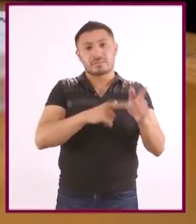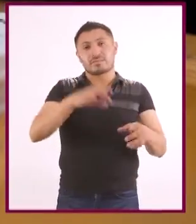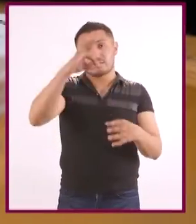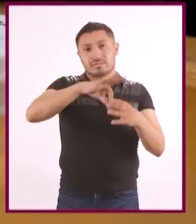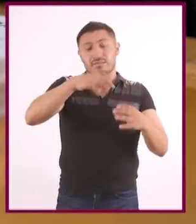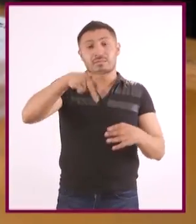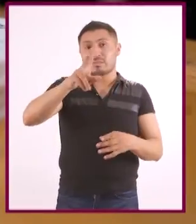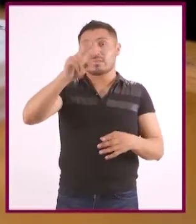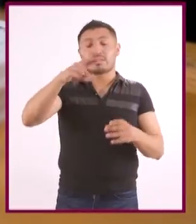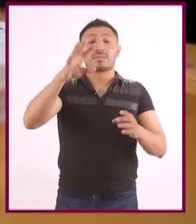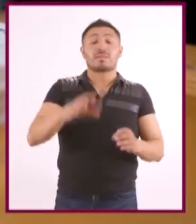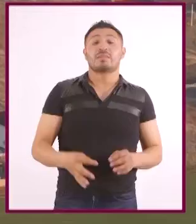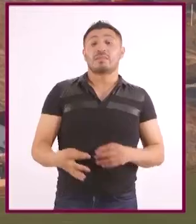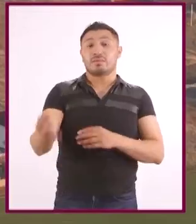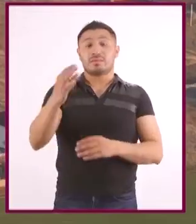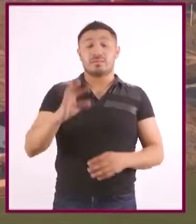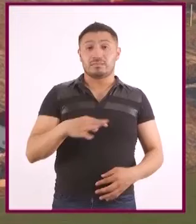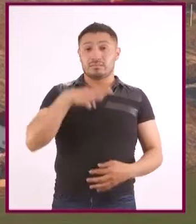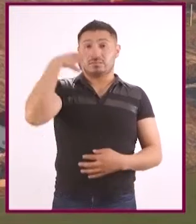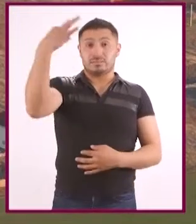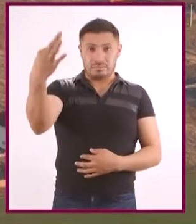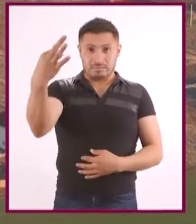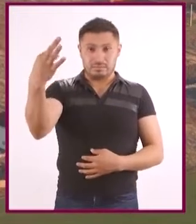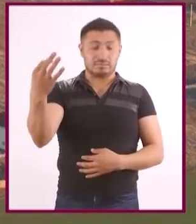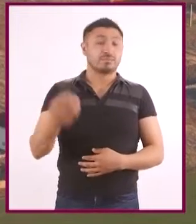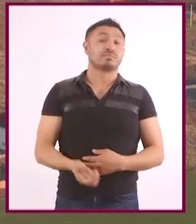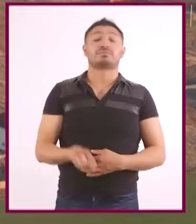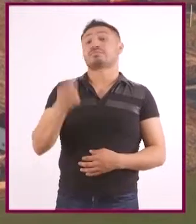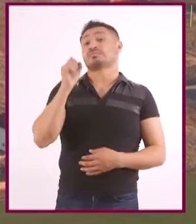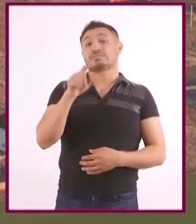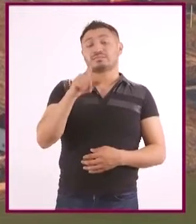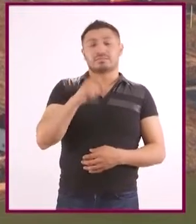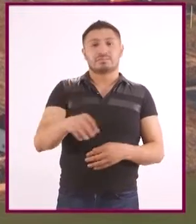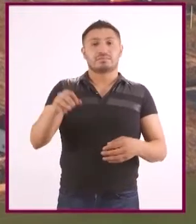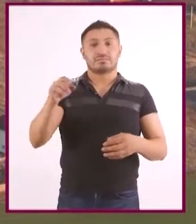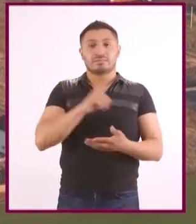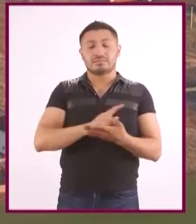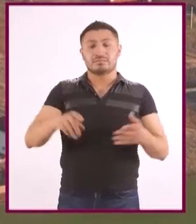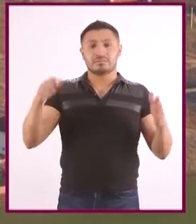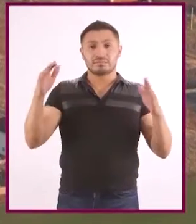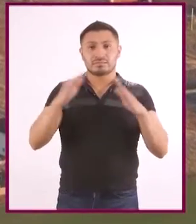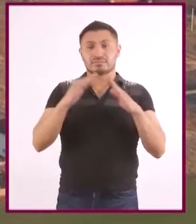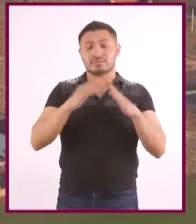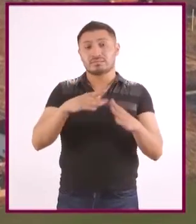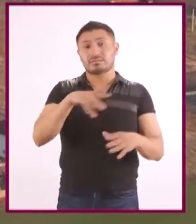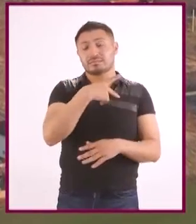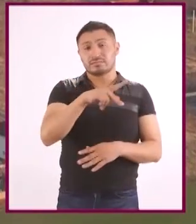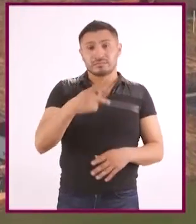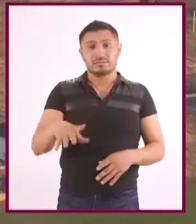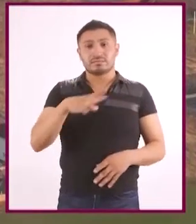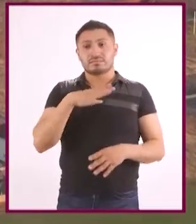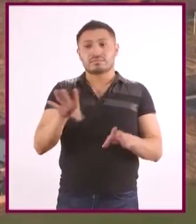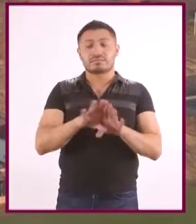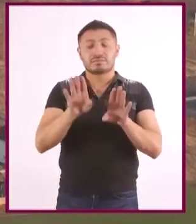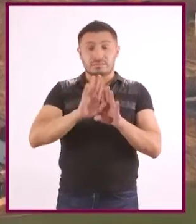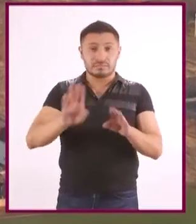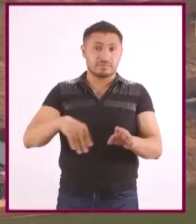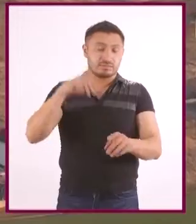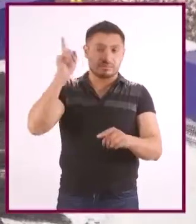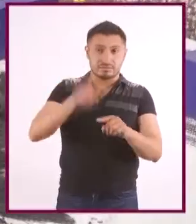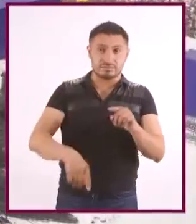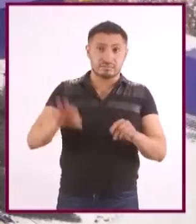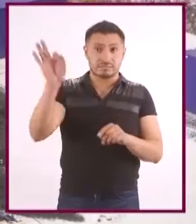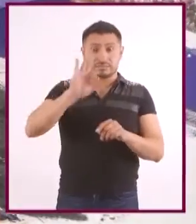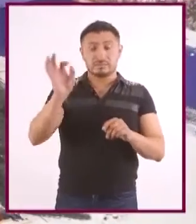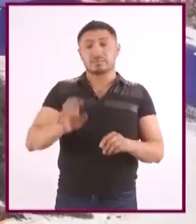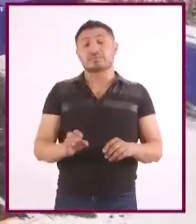pero no a ser votado. Del mismo modo, el derecho a la propiedad privada se puede ver conculcado en casos de utilidad